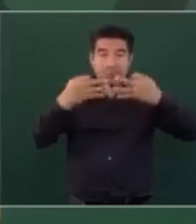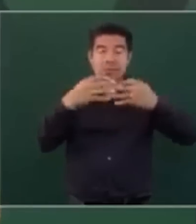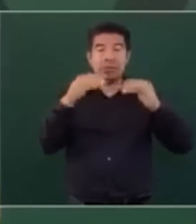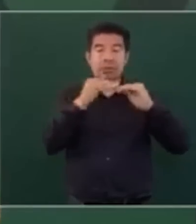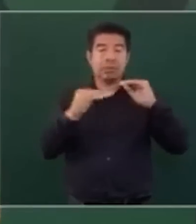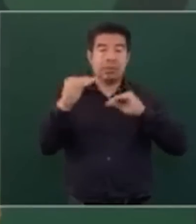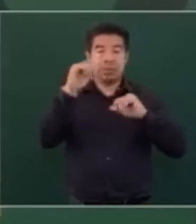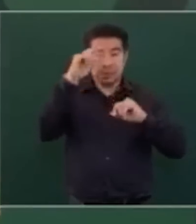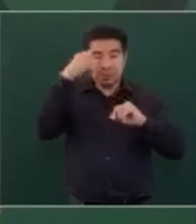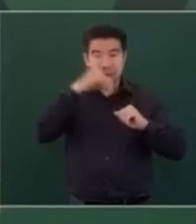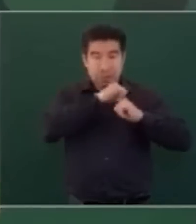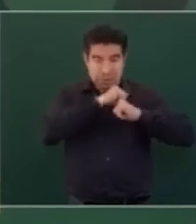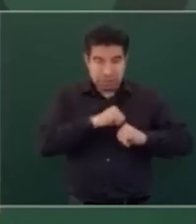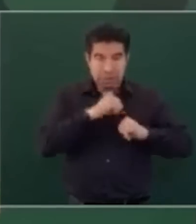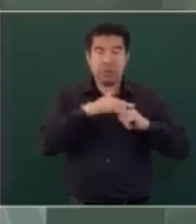y a ministros,